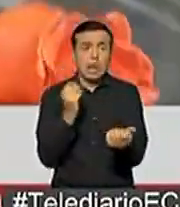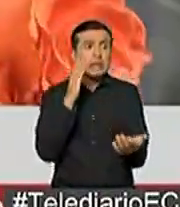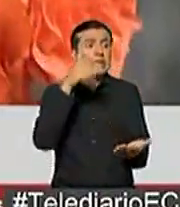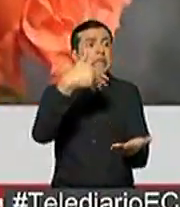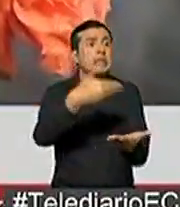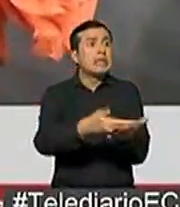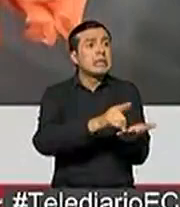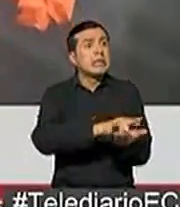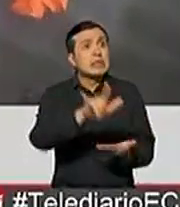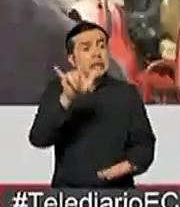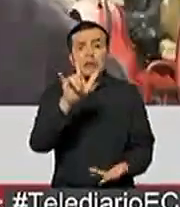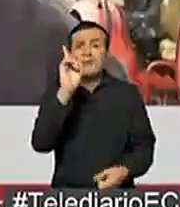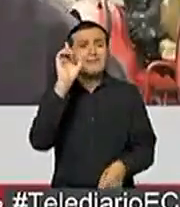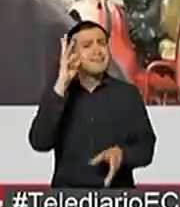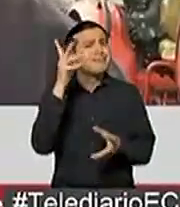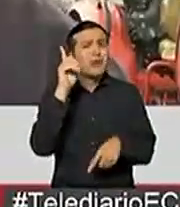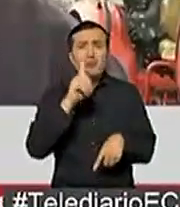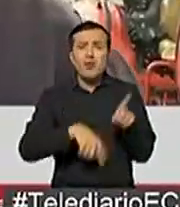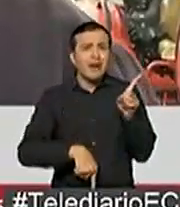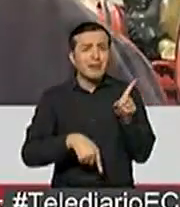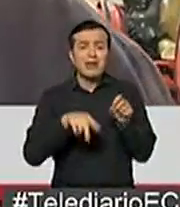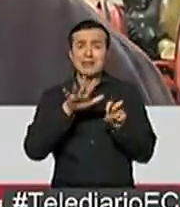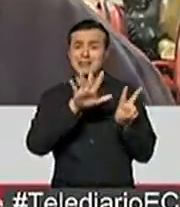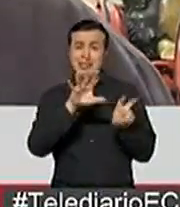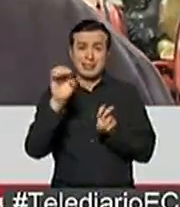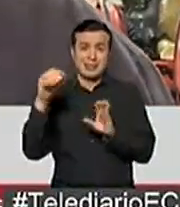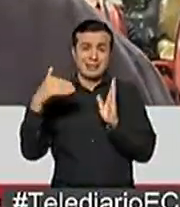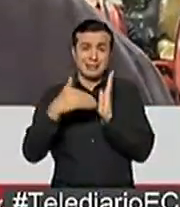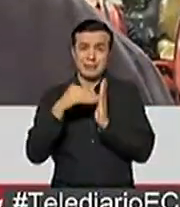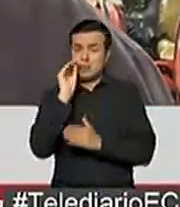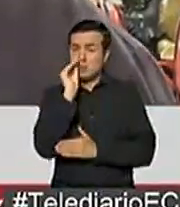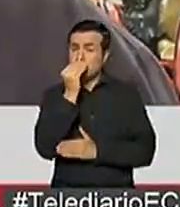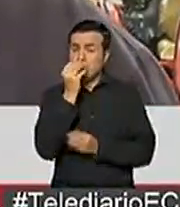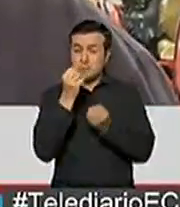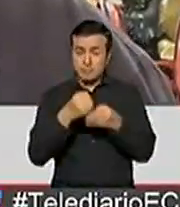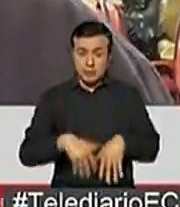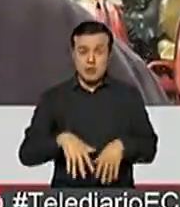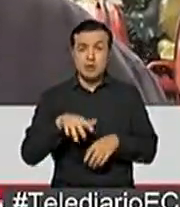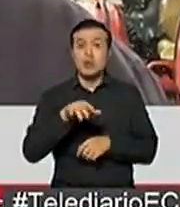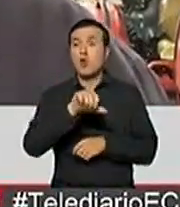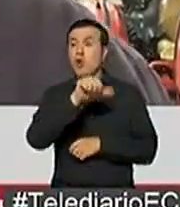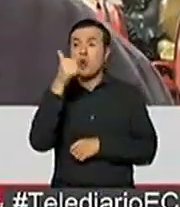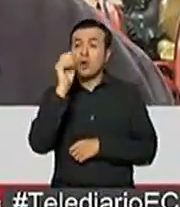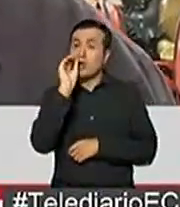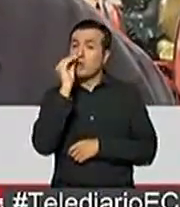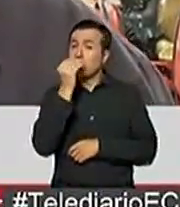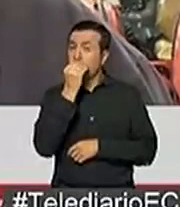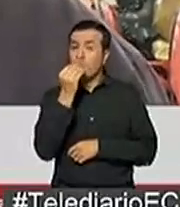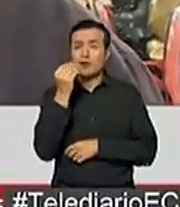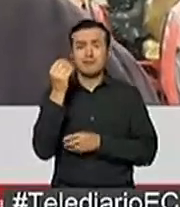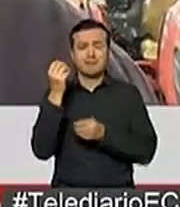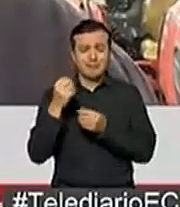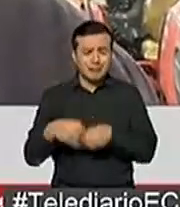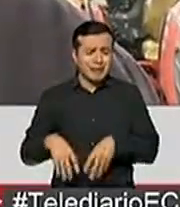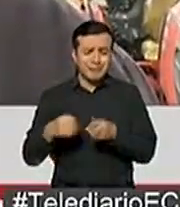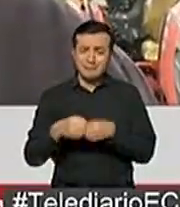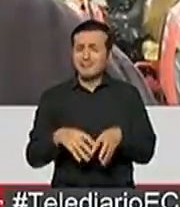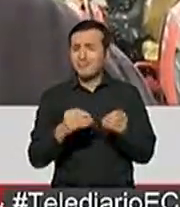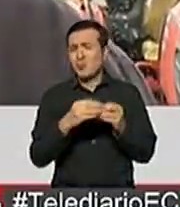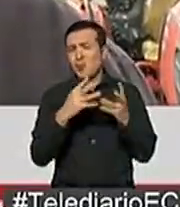destinos de exportación perdimos 700 mil rosas y 200.000 de otras flores es una pérdida